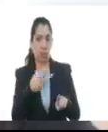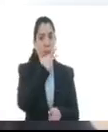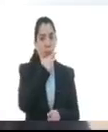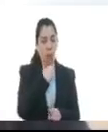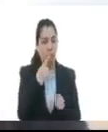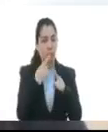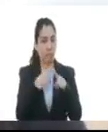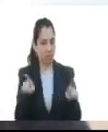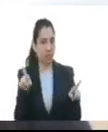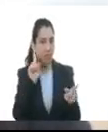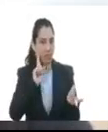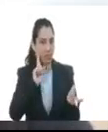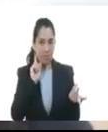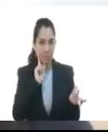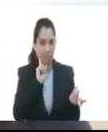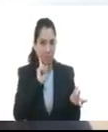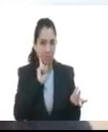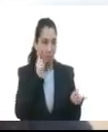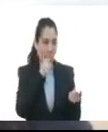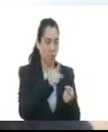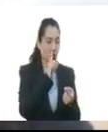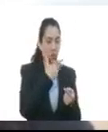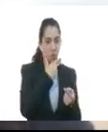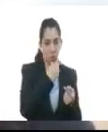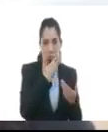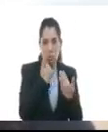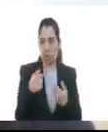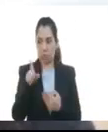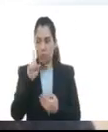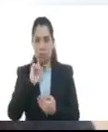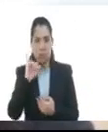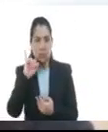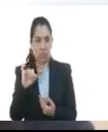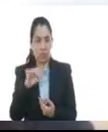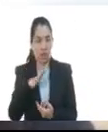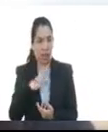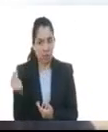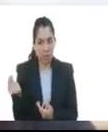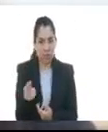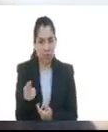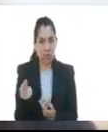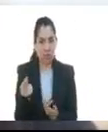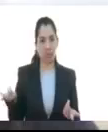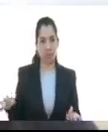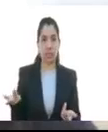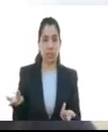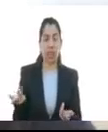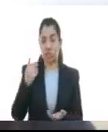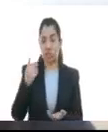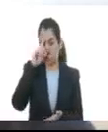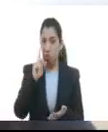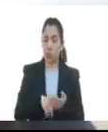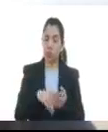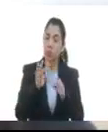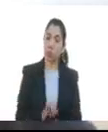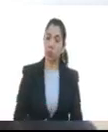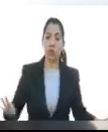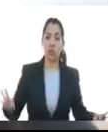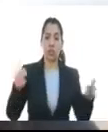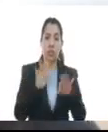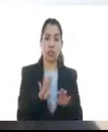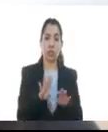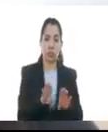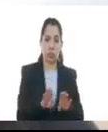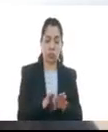¿no? En las cárceles. Creo que esa forma de abordarlo, insisto, con ponerle historia,